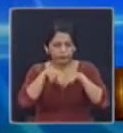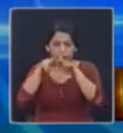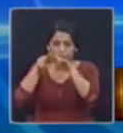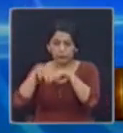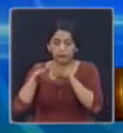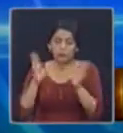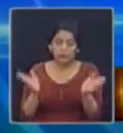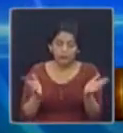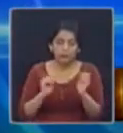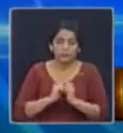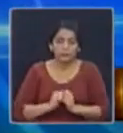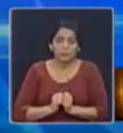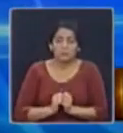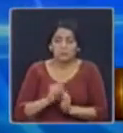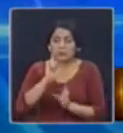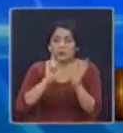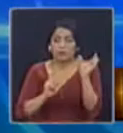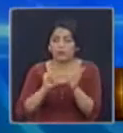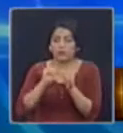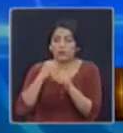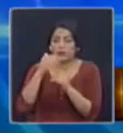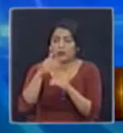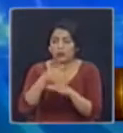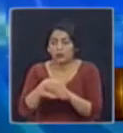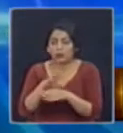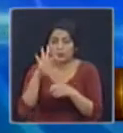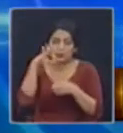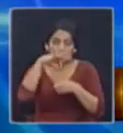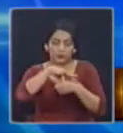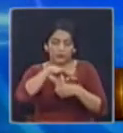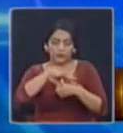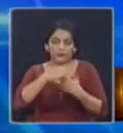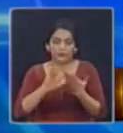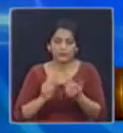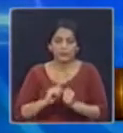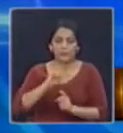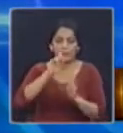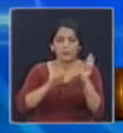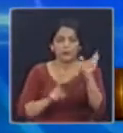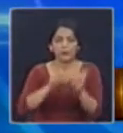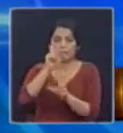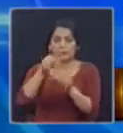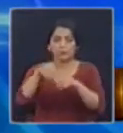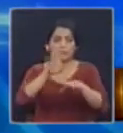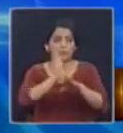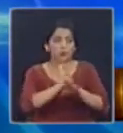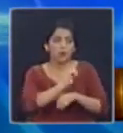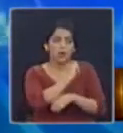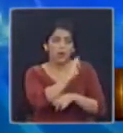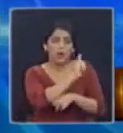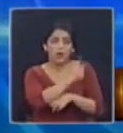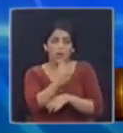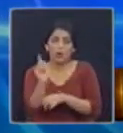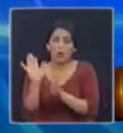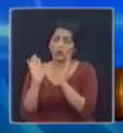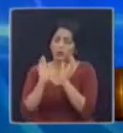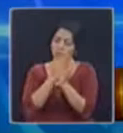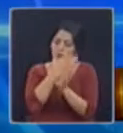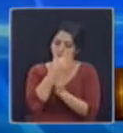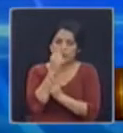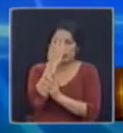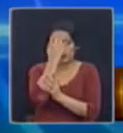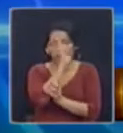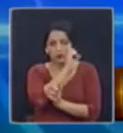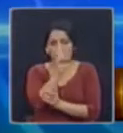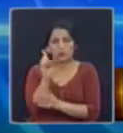pueblo ecuatoriano. Y es básicamente lo que ha dicho el presidente Moreno, que ese es el fin de la consulta, que sea el pueblo ecuatoriano quien marque el camino y las directrices para seguir